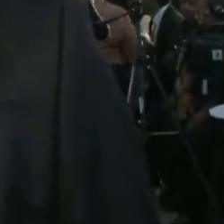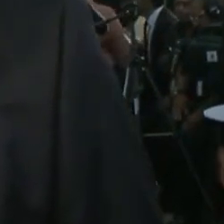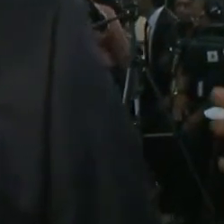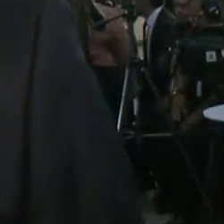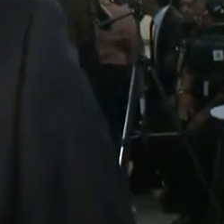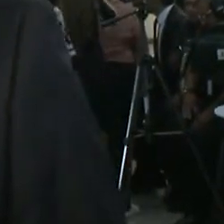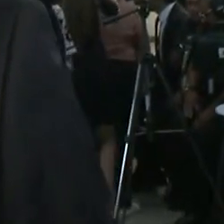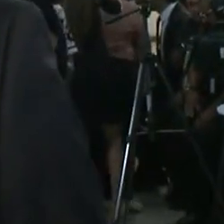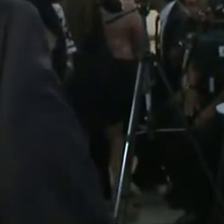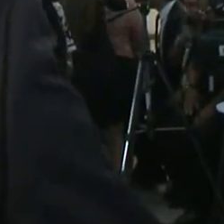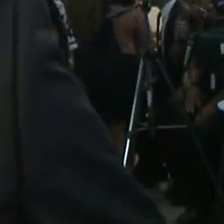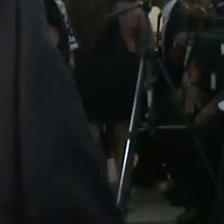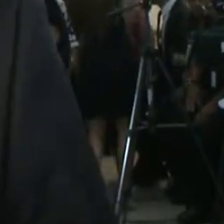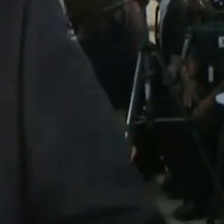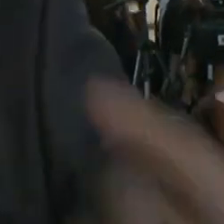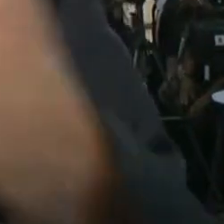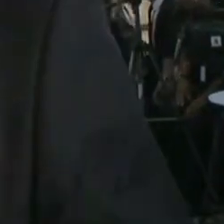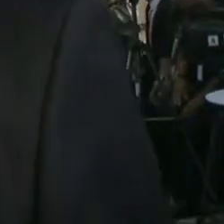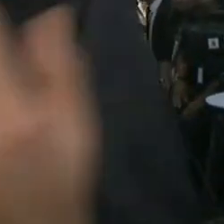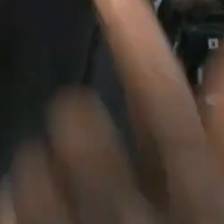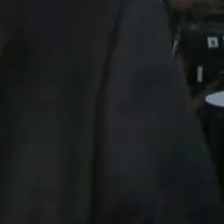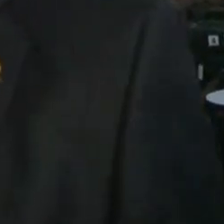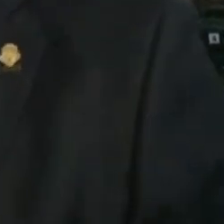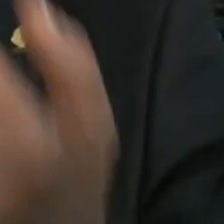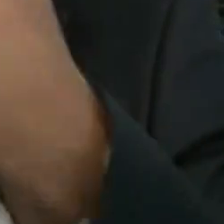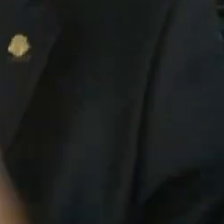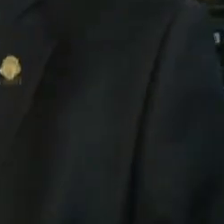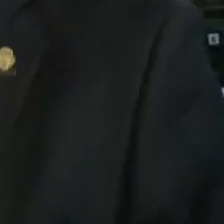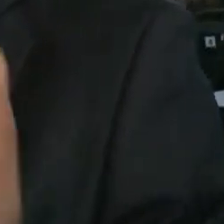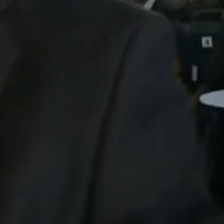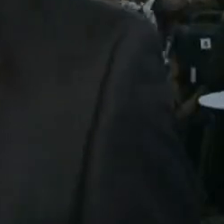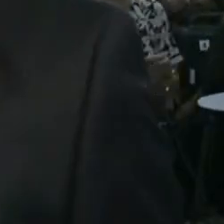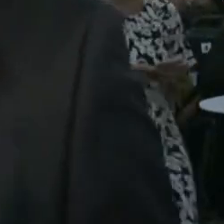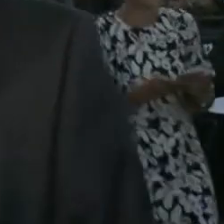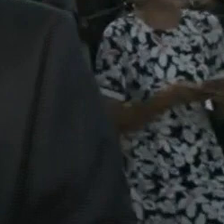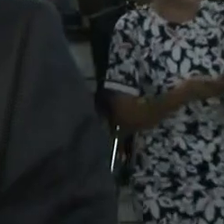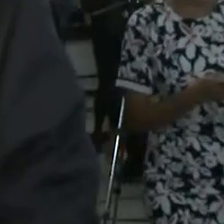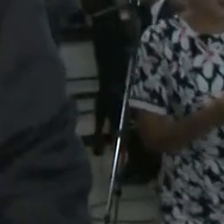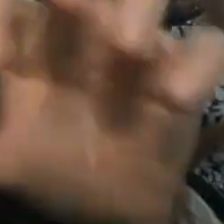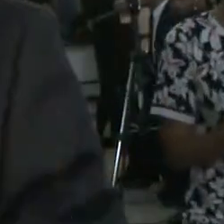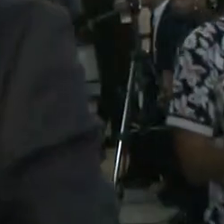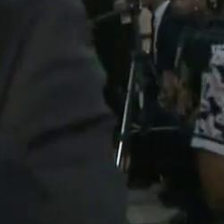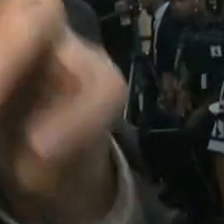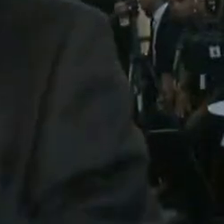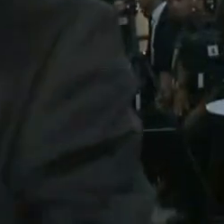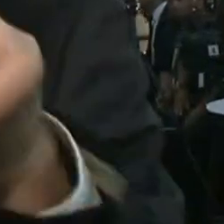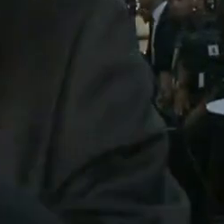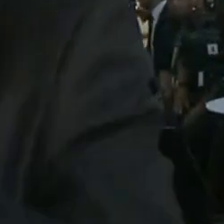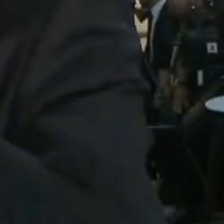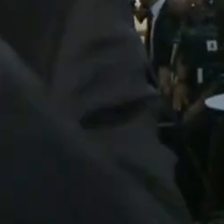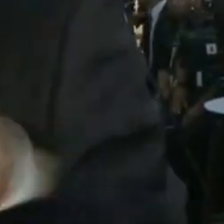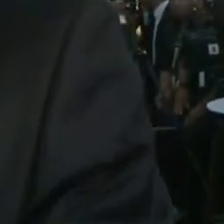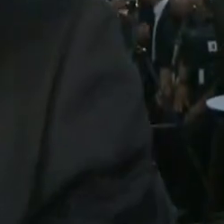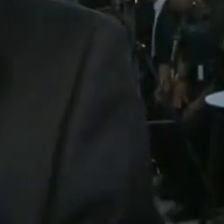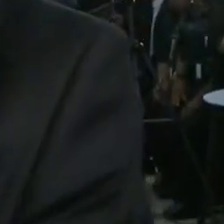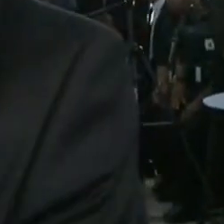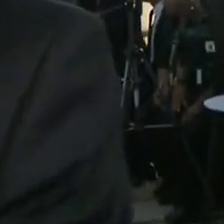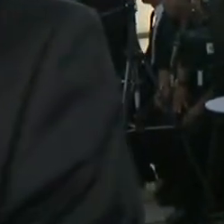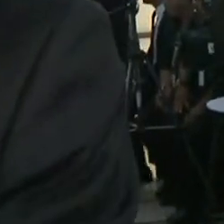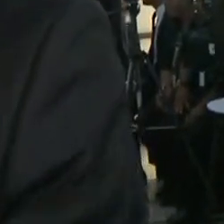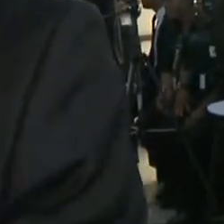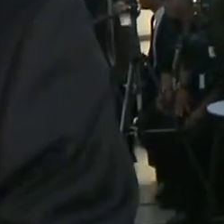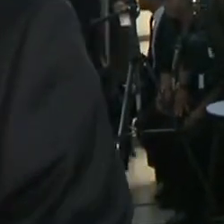Obviamente genera más ambición las secretarías porque las secretarías titulares conforman el directorio y forman mayoría.